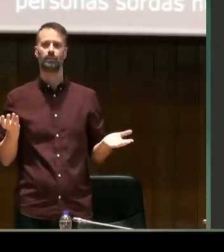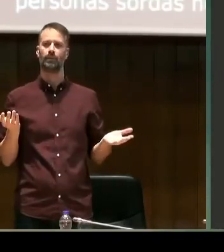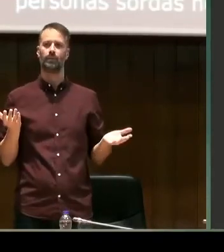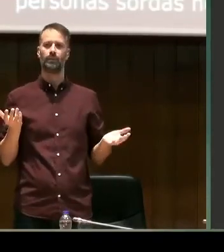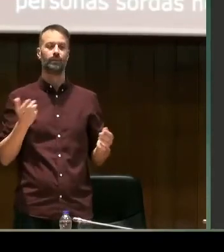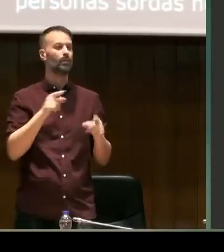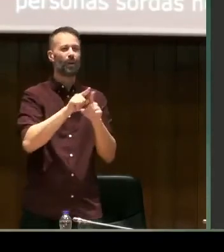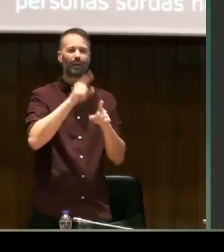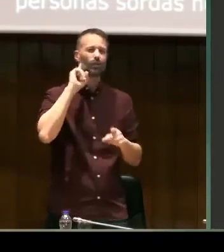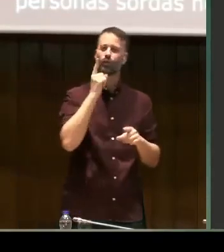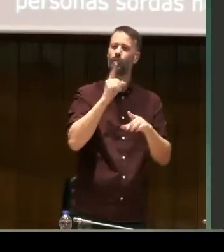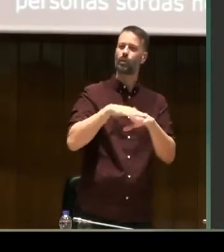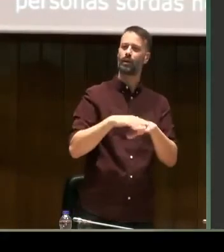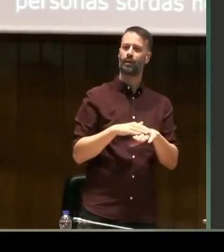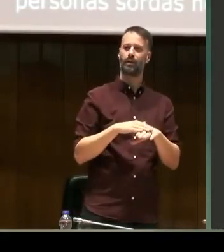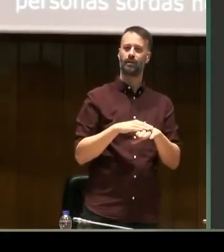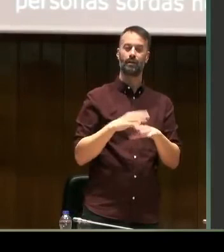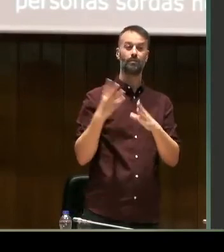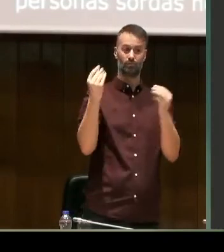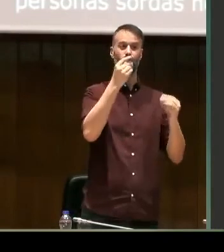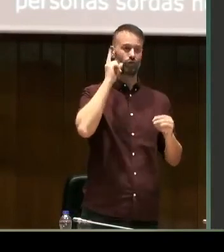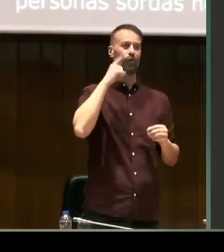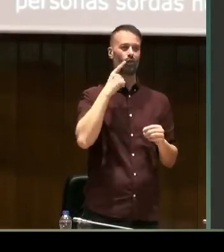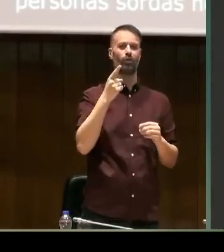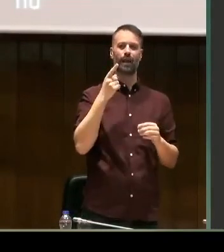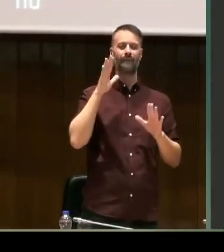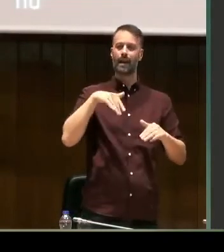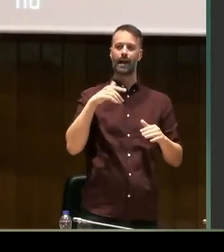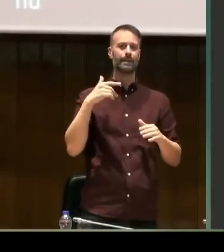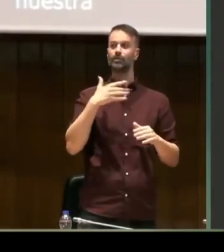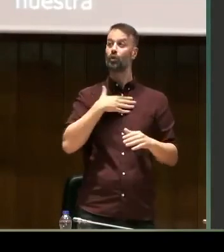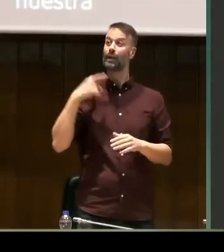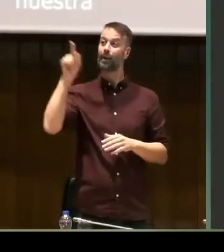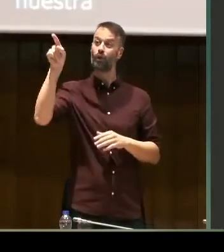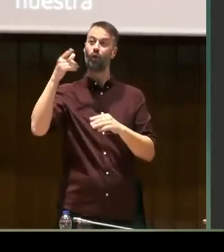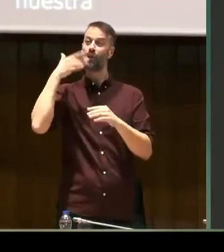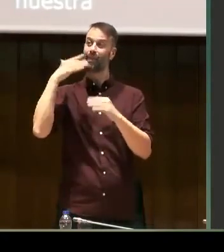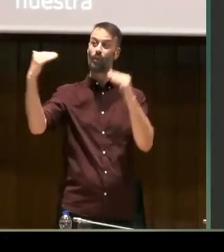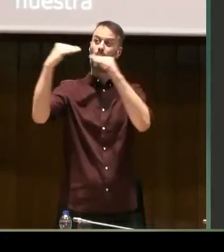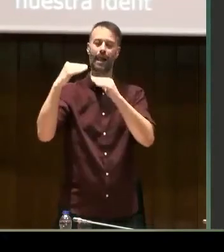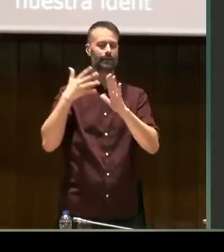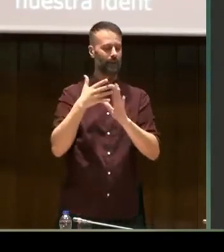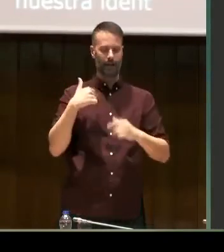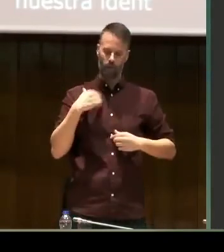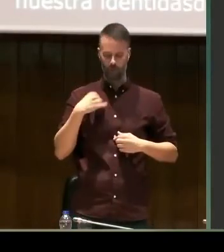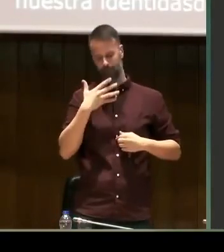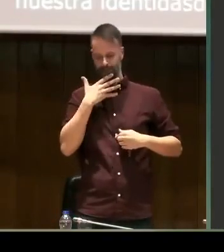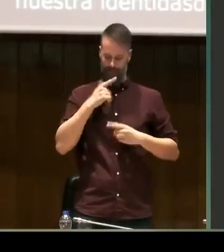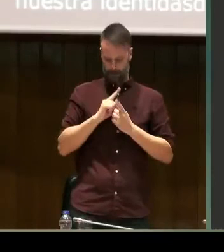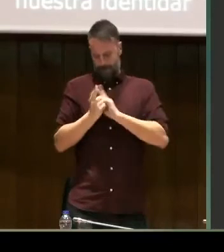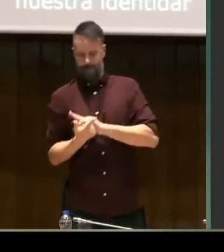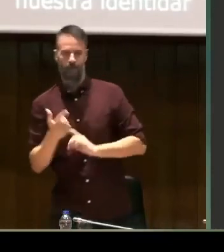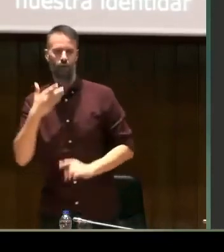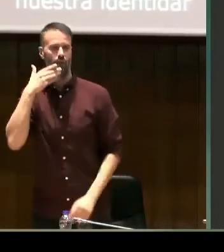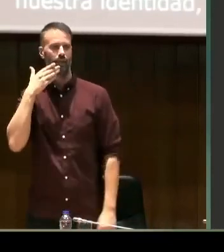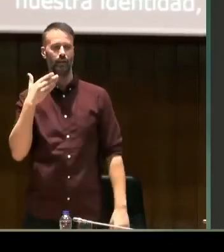un hombre. Puedo mantener mi identidad y conseguir mis objetivos. ¿Por qué no lo vemos así las personas sordas? Muchas